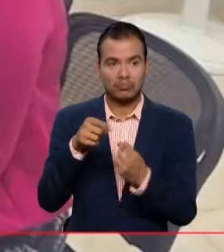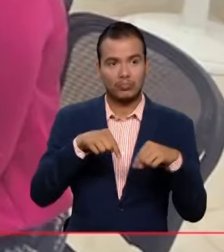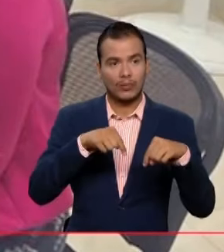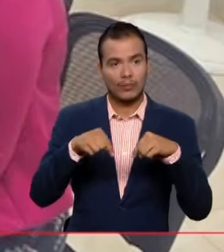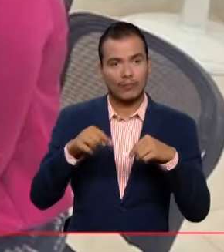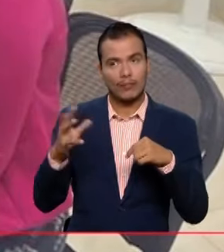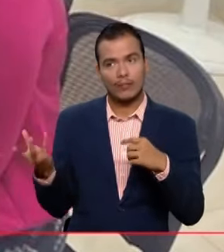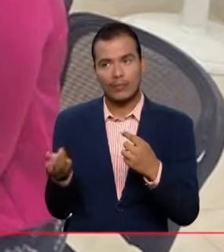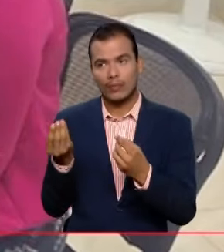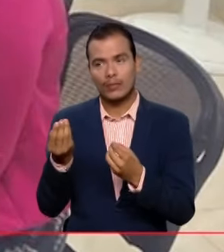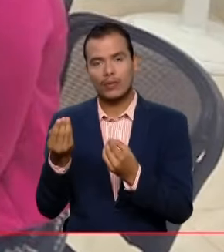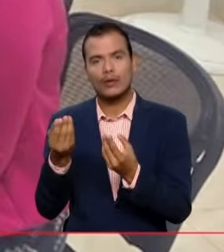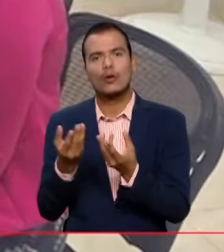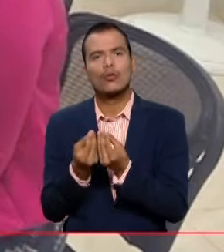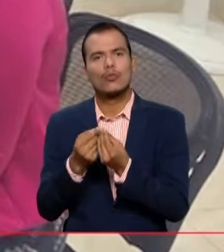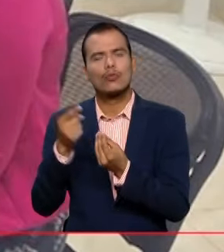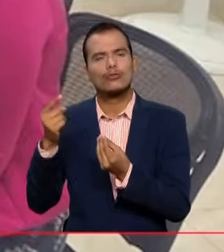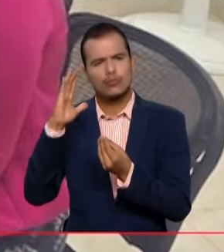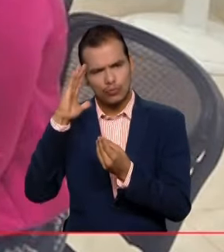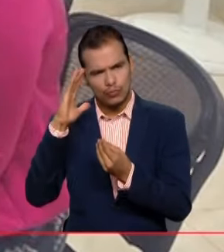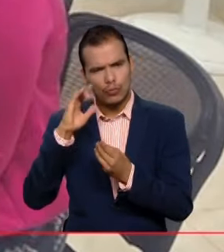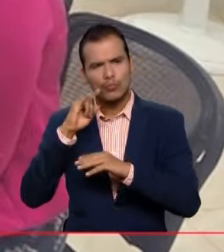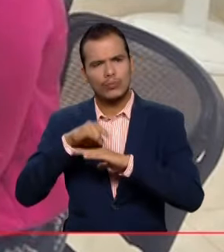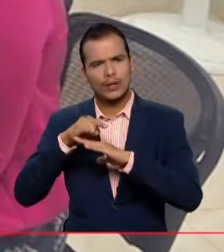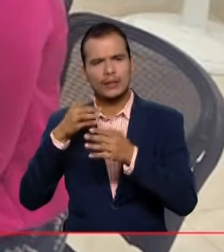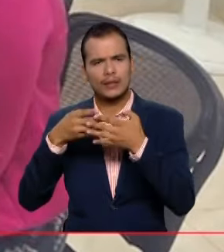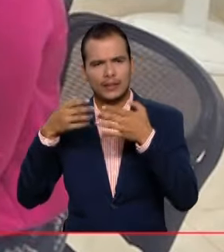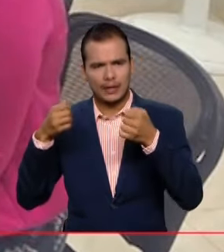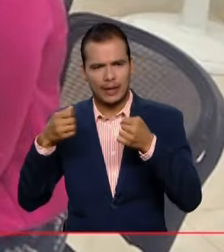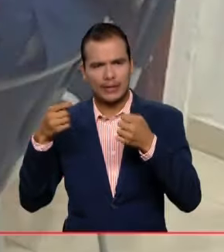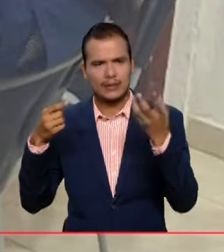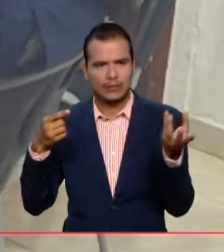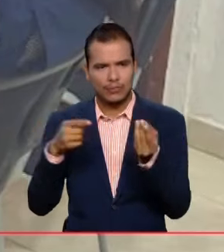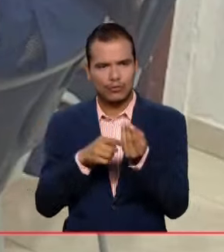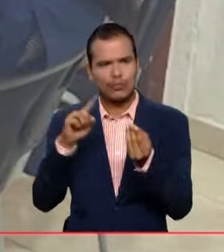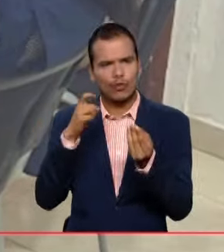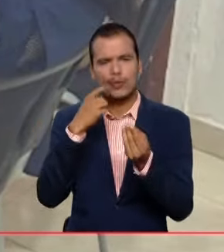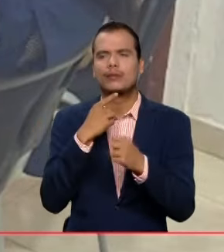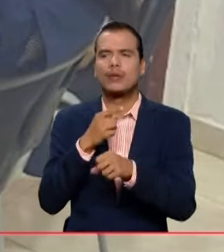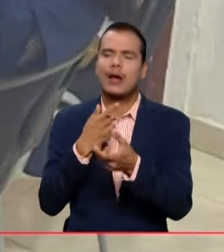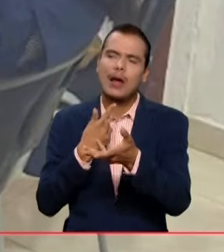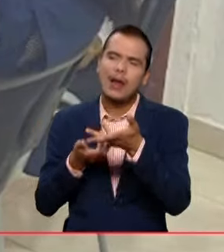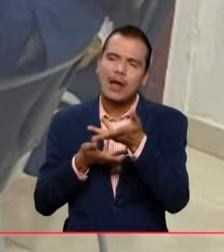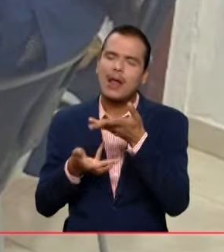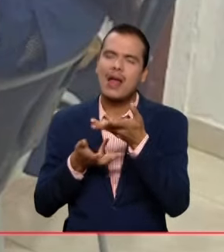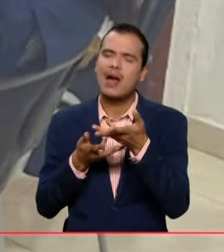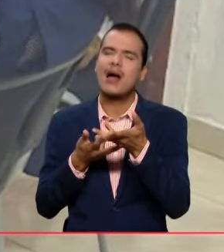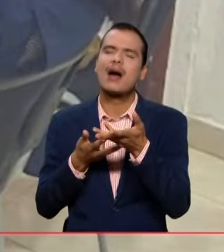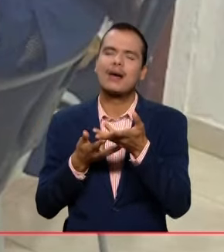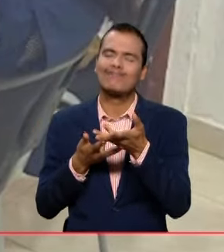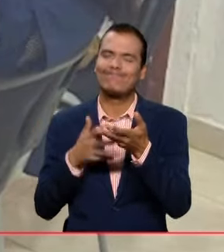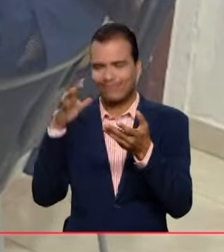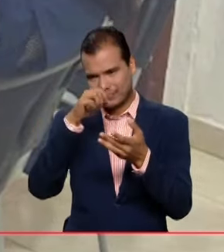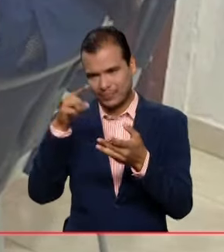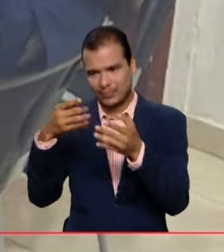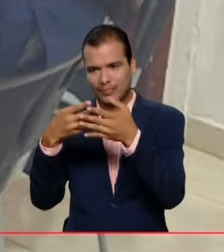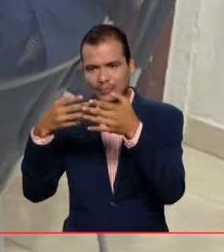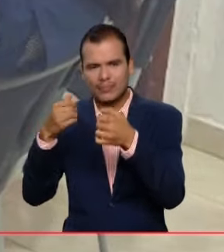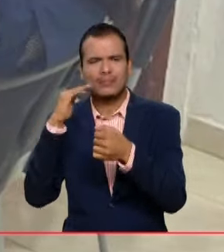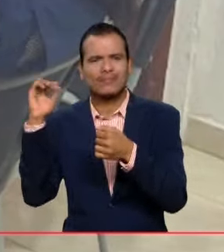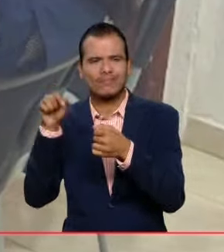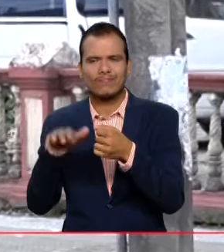de las razones tiene que ver con algunas condiciones que en el momento no tiene el pabellón de mujeres, como lo que